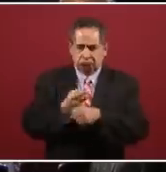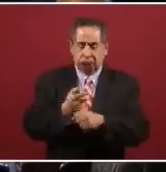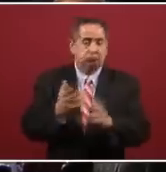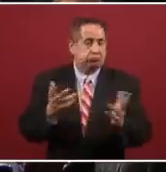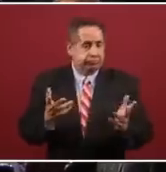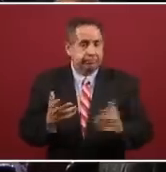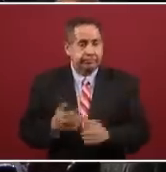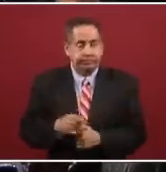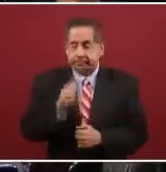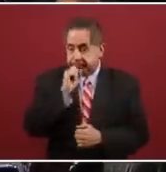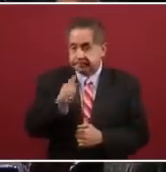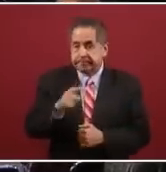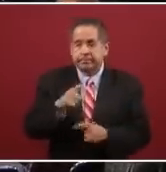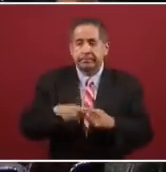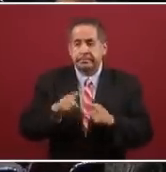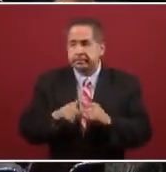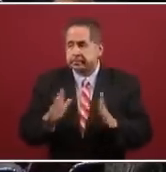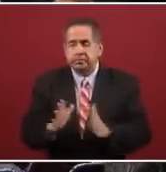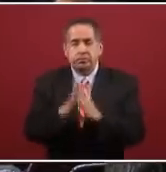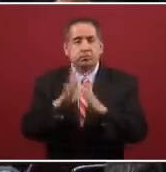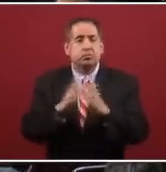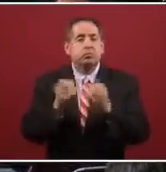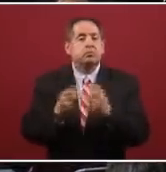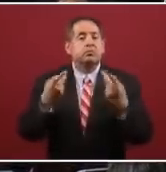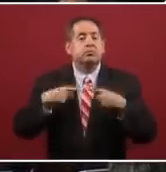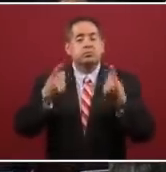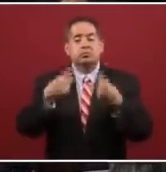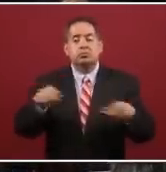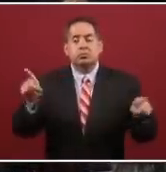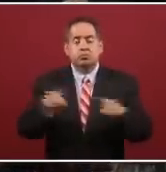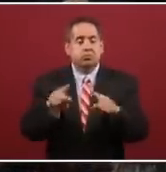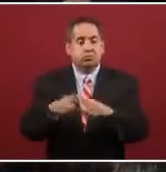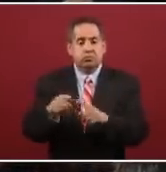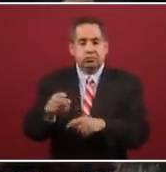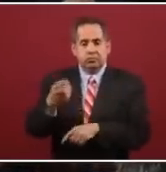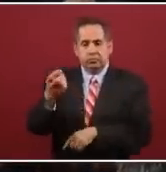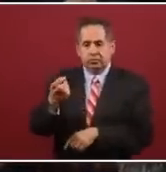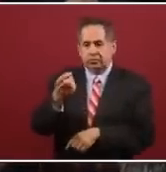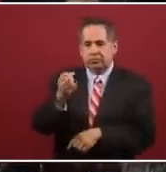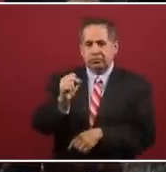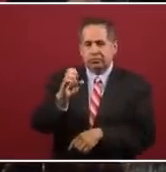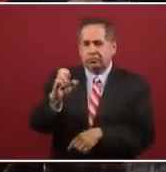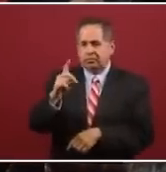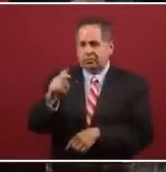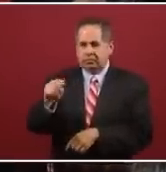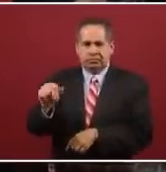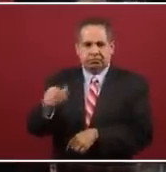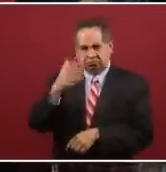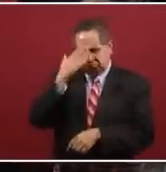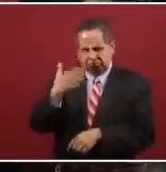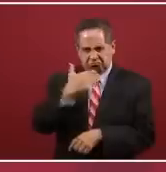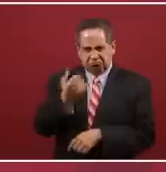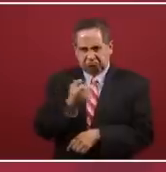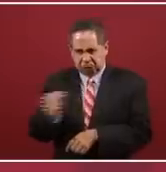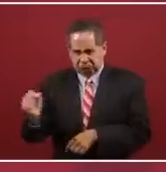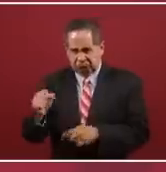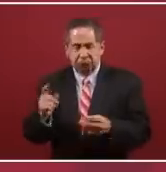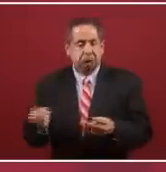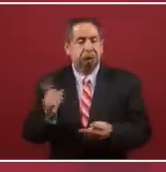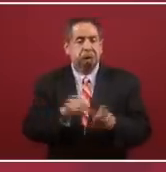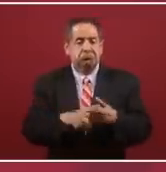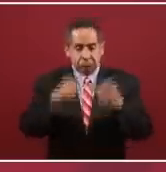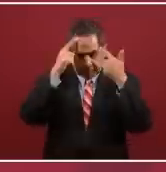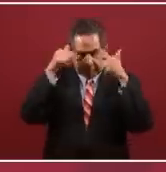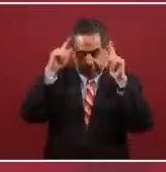van a participar músicos de la Secretaría de la Defensa, que son muy buenos, de la Secretaría de